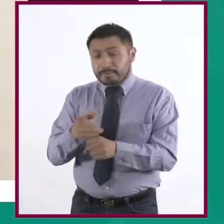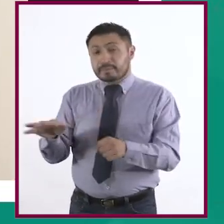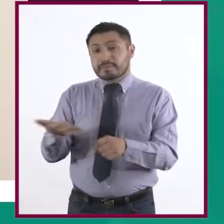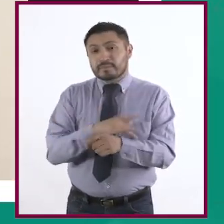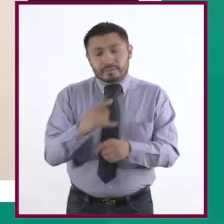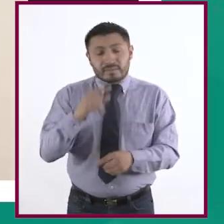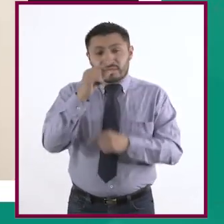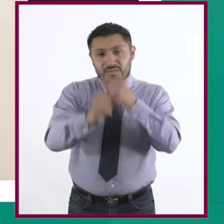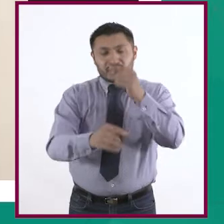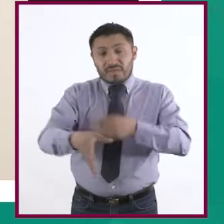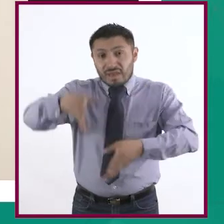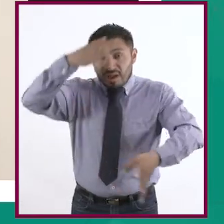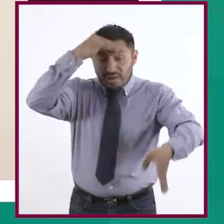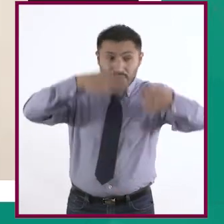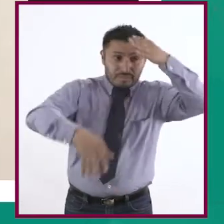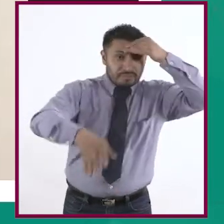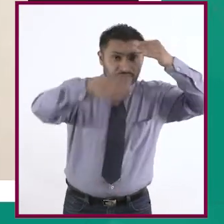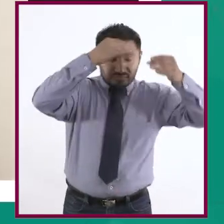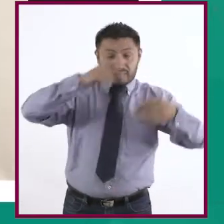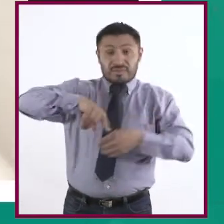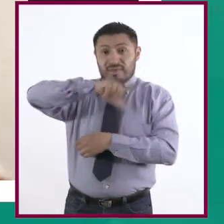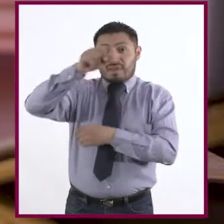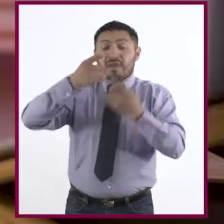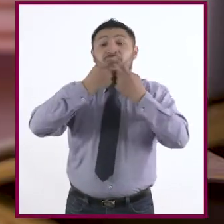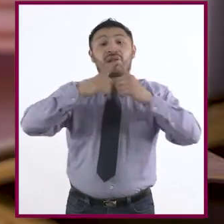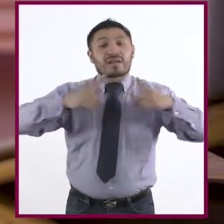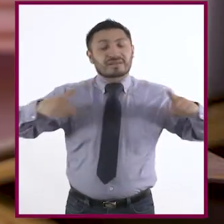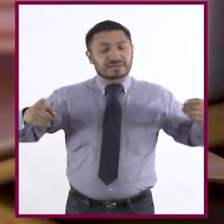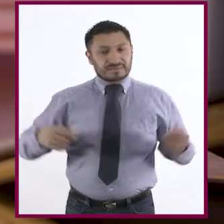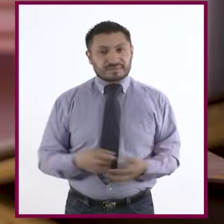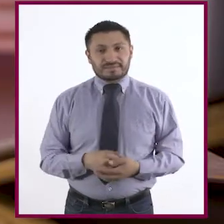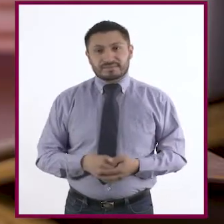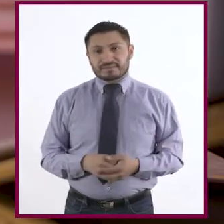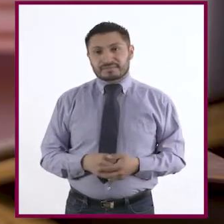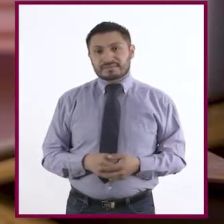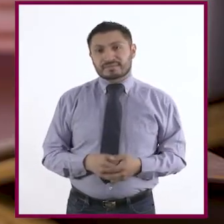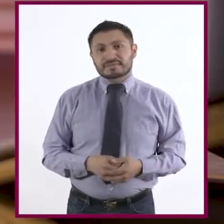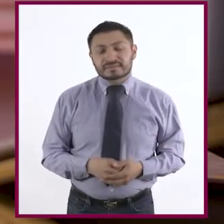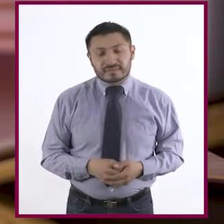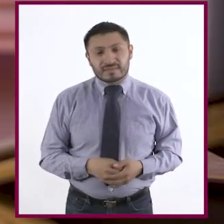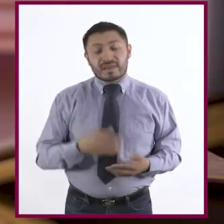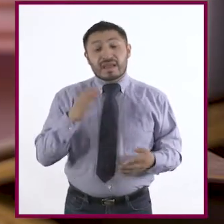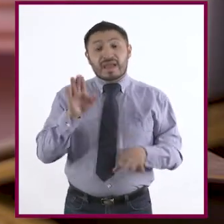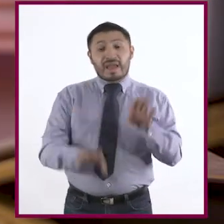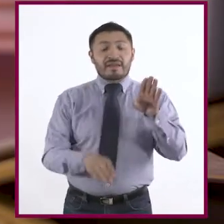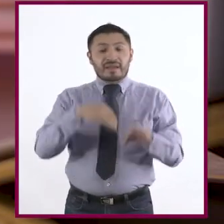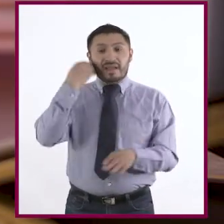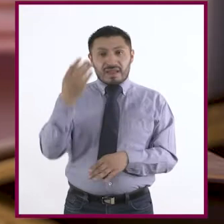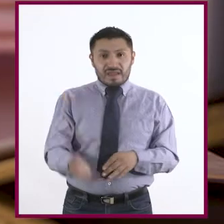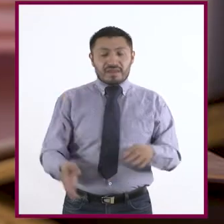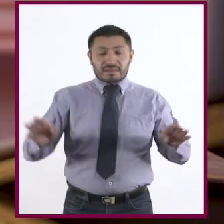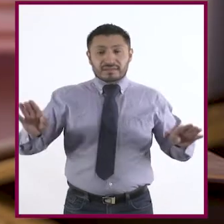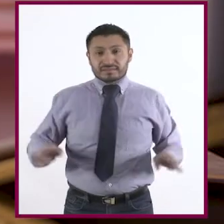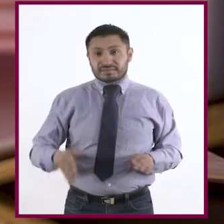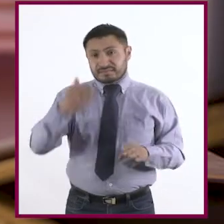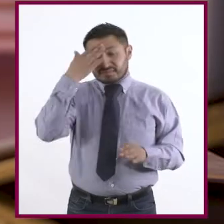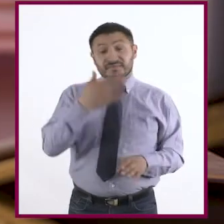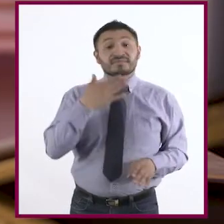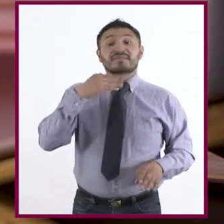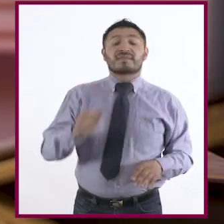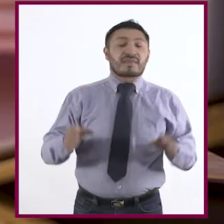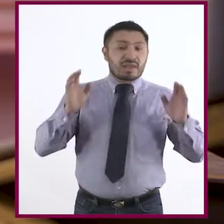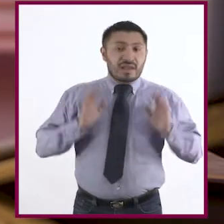nuevos conocimientos y posteriormente se viene desarrollando el talento. A veces nos gustaría tener el talento físico o intelectual para dedicarnos a